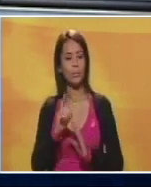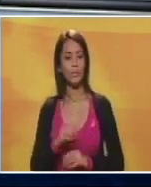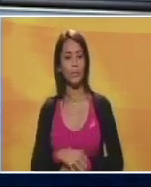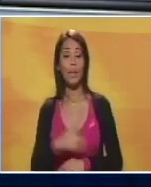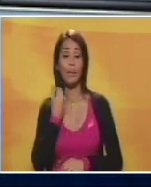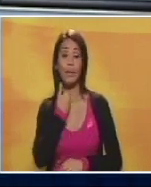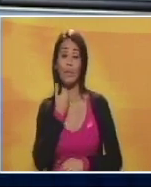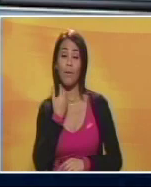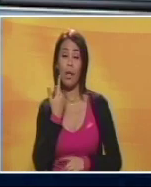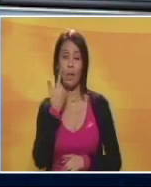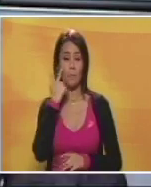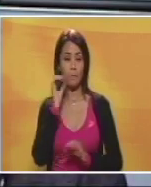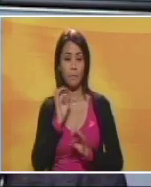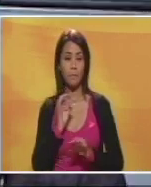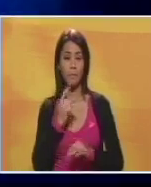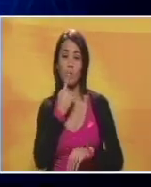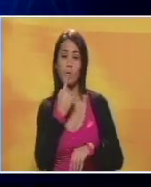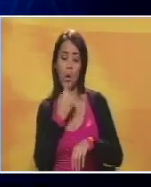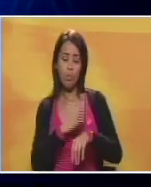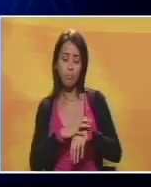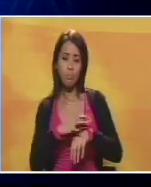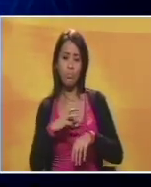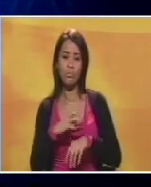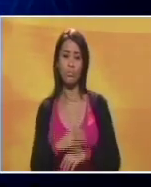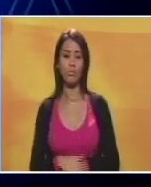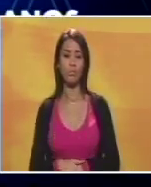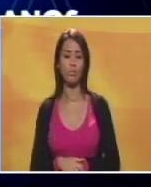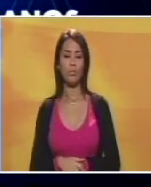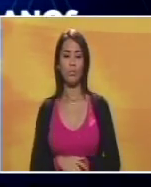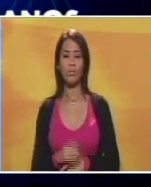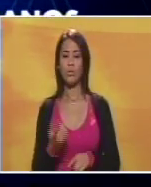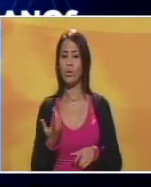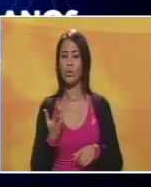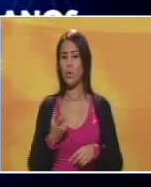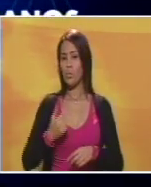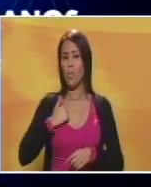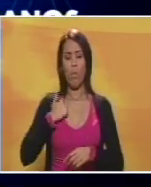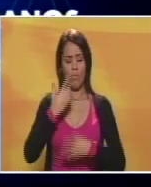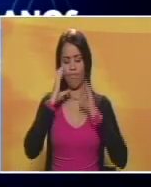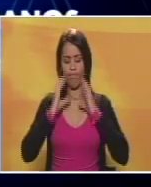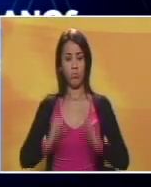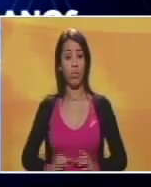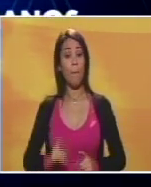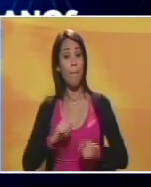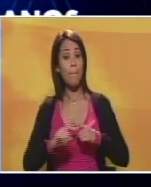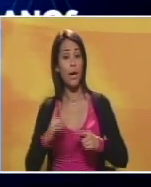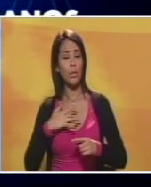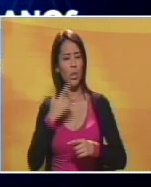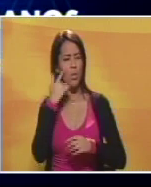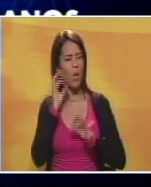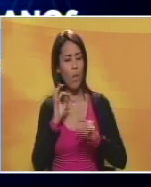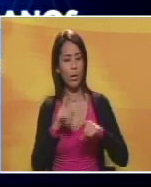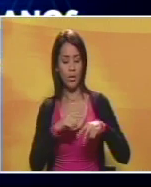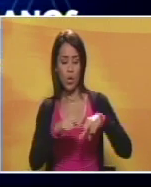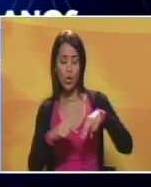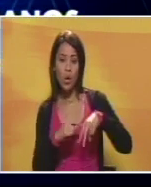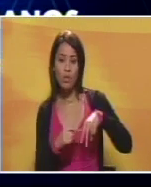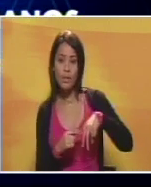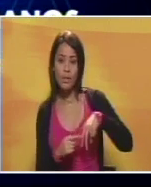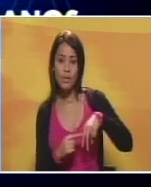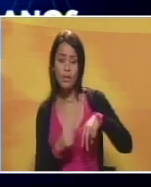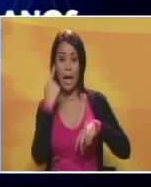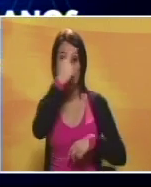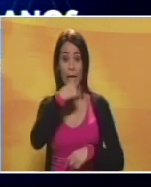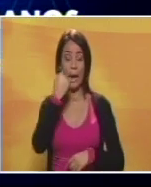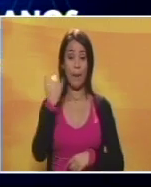artritis que a veces llamamos una artritis reactiva. Puede aparecer en cualquier parte del cuerpo, pero las zonas más comunes son rodillas,